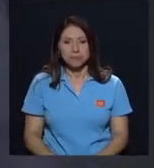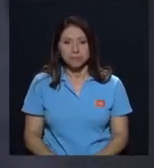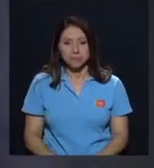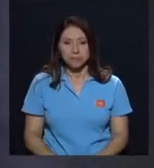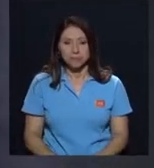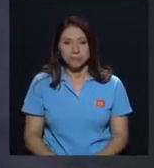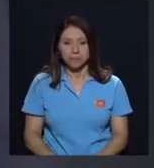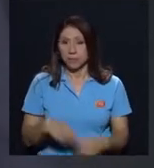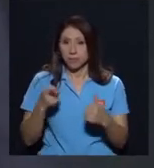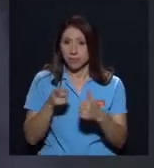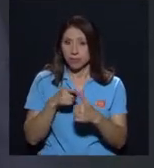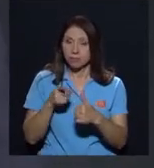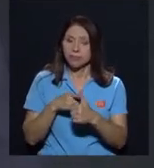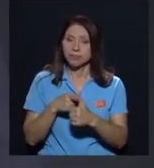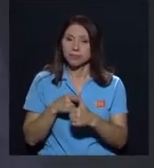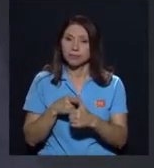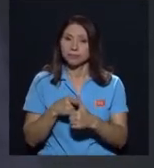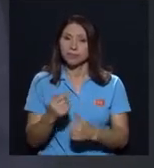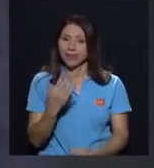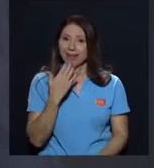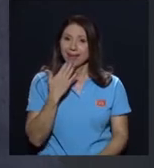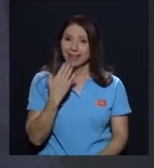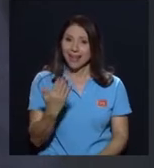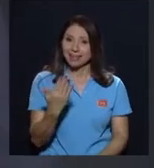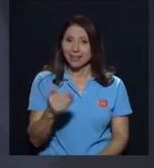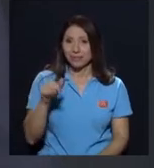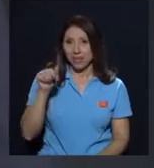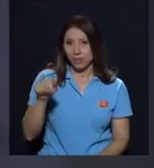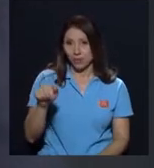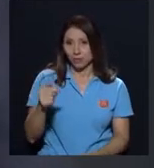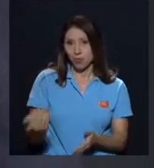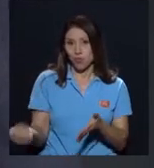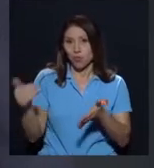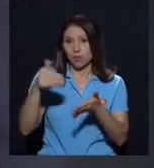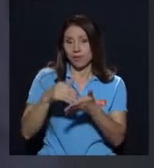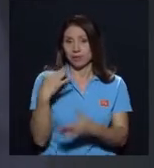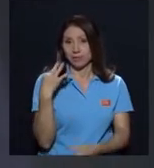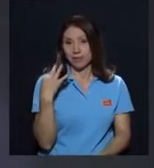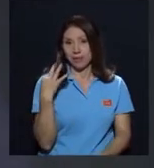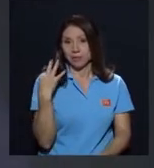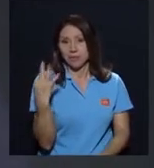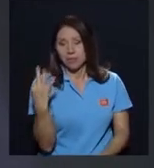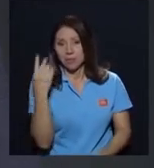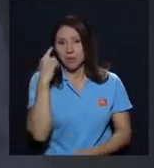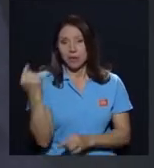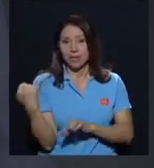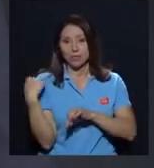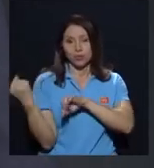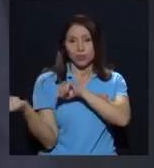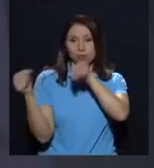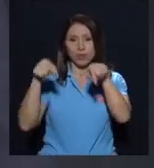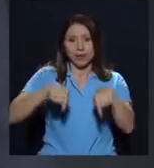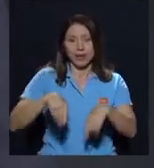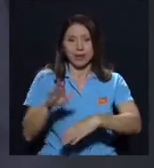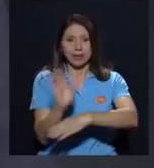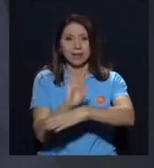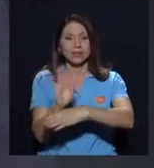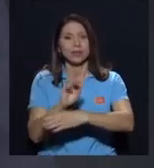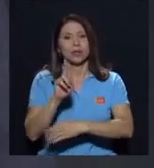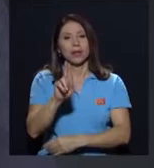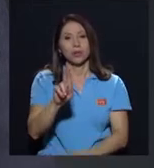primero agradecer esta nueva invitación que me hacen para venir aquí a la televisión de los cerros